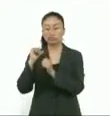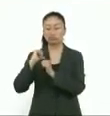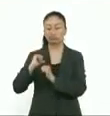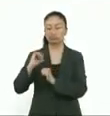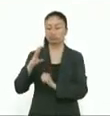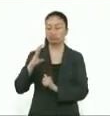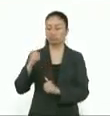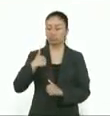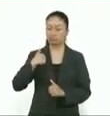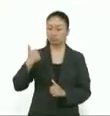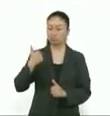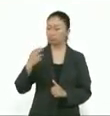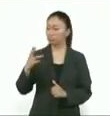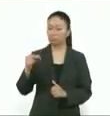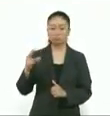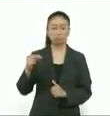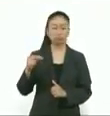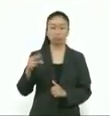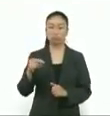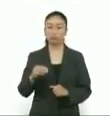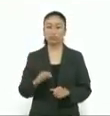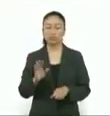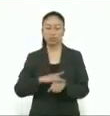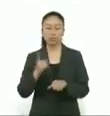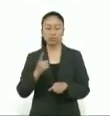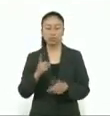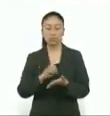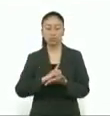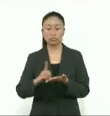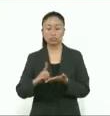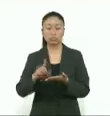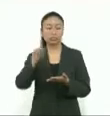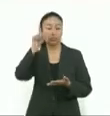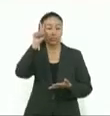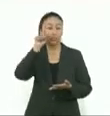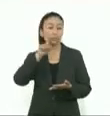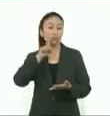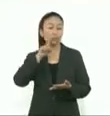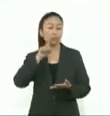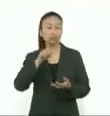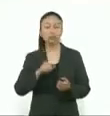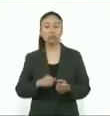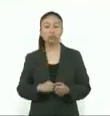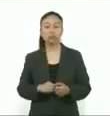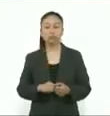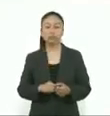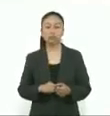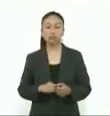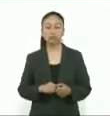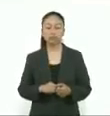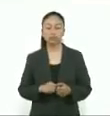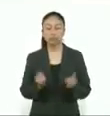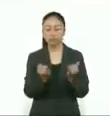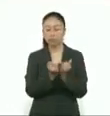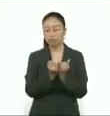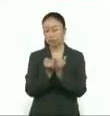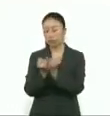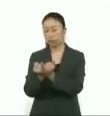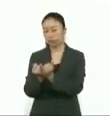autoritarismo, porque los derechos de las mujeres no se conjugan con la